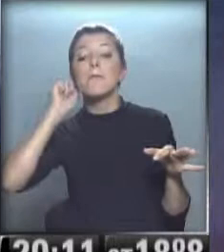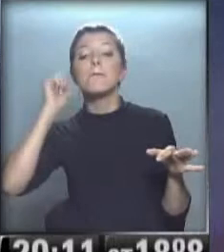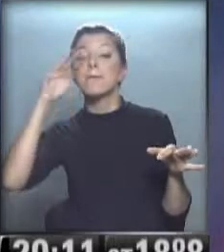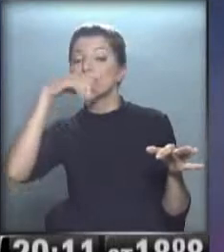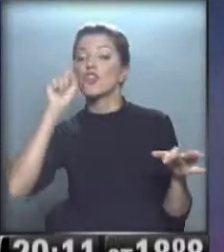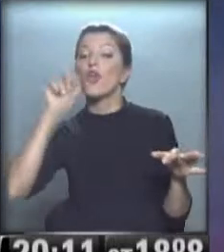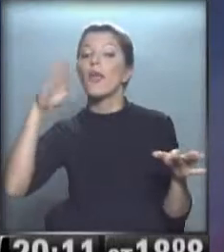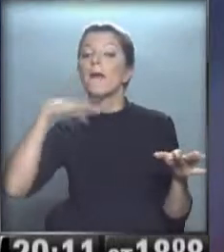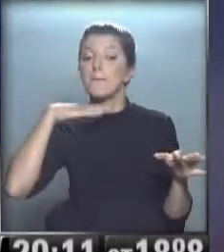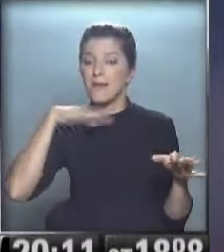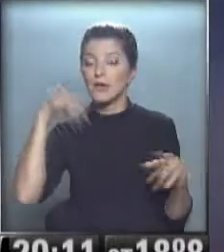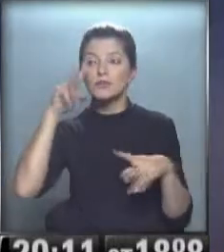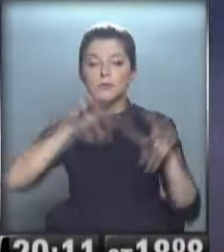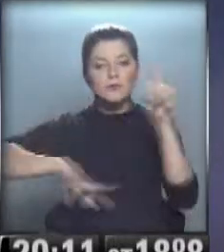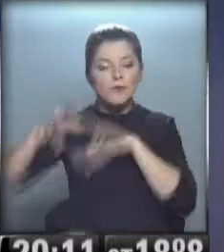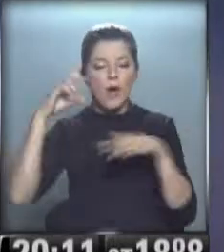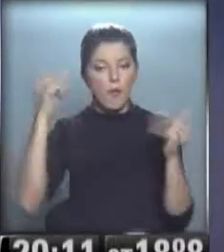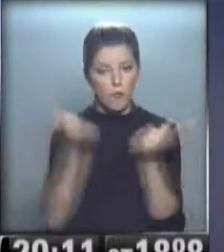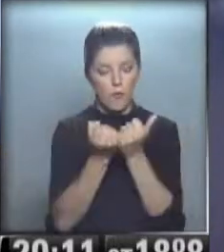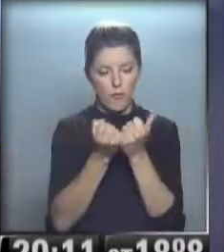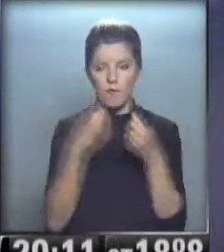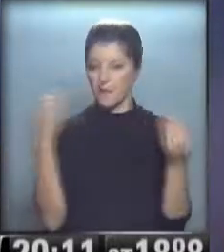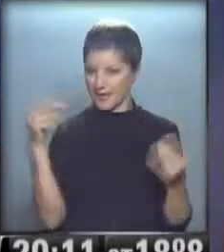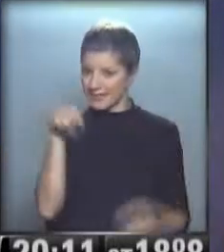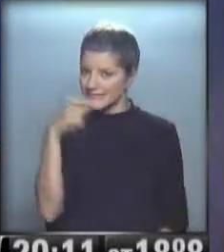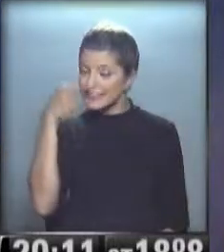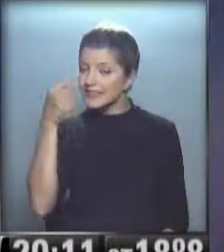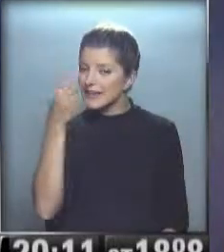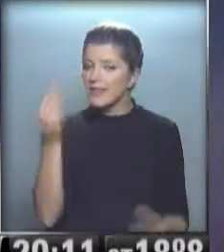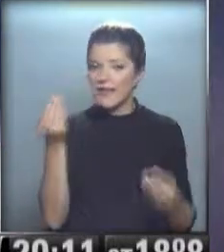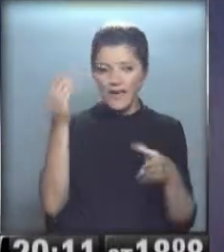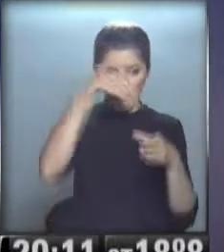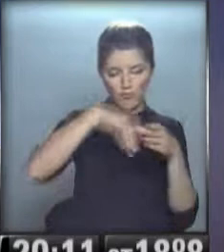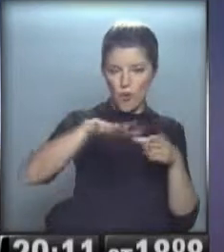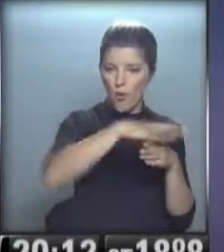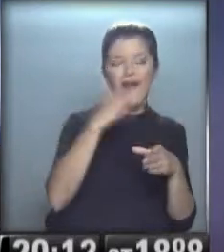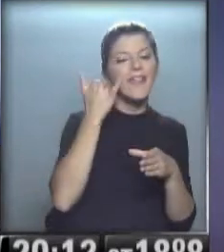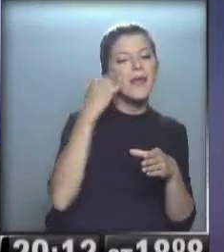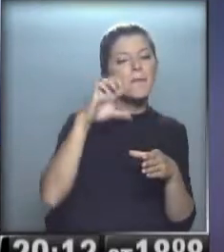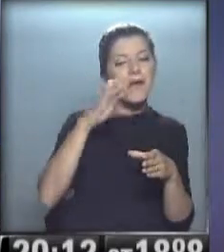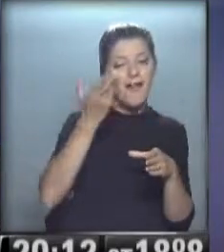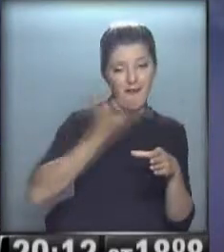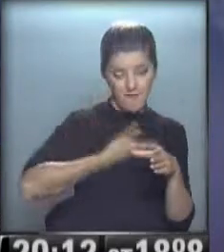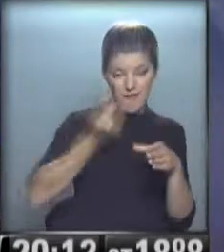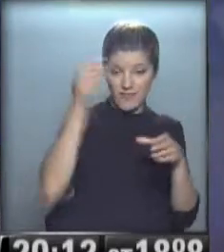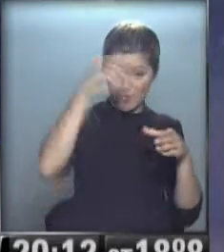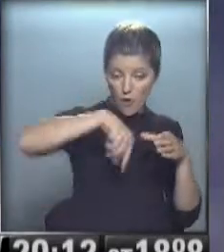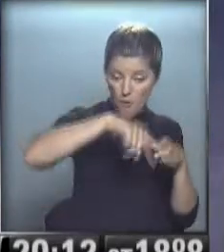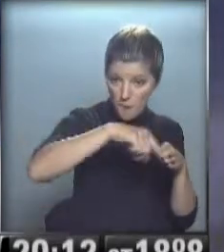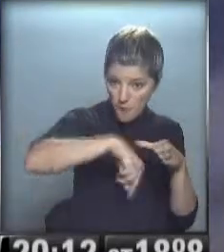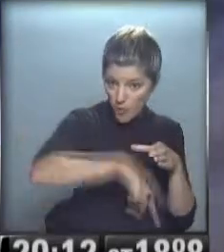tan activa en buscar un acuerdo. Pemex tiene interés en participar en Vaca Muerta junto a YPF en las exploraciones, pero